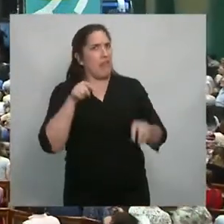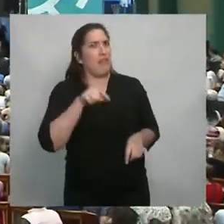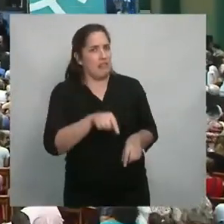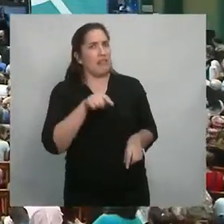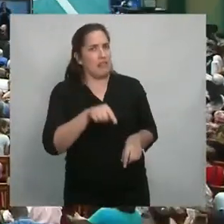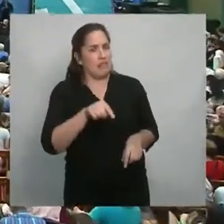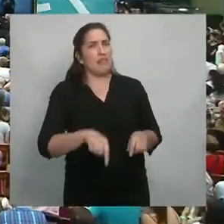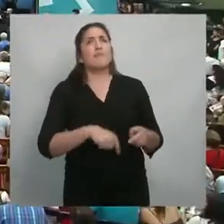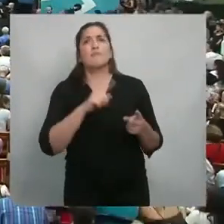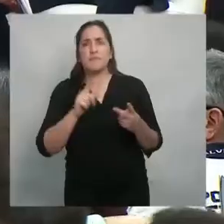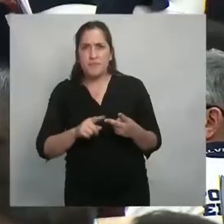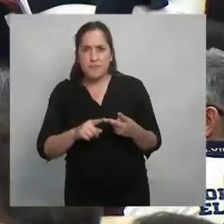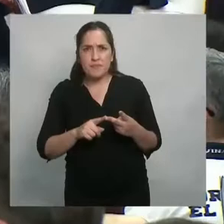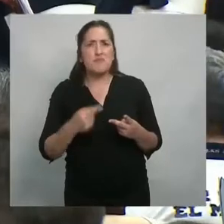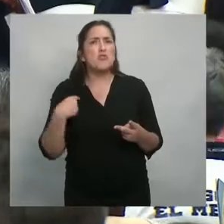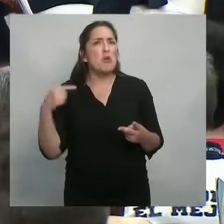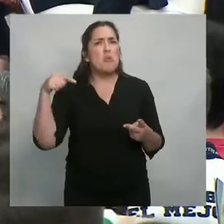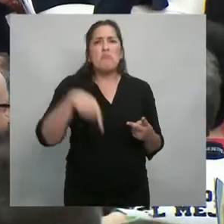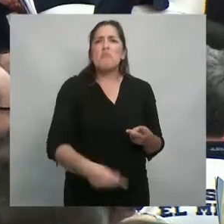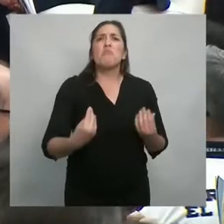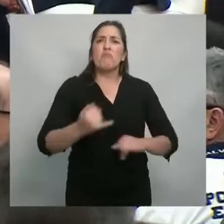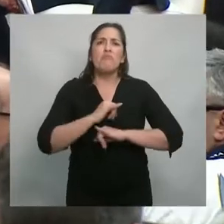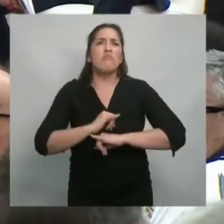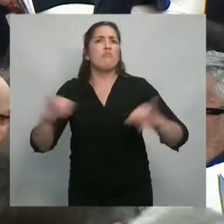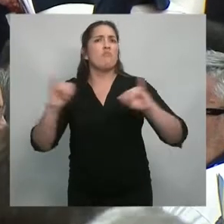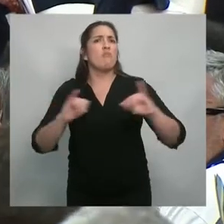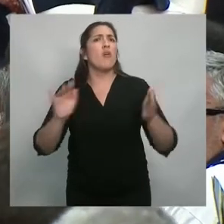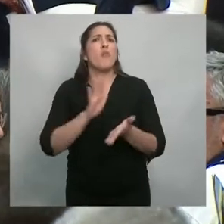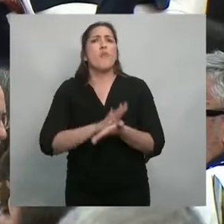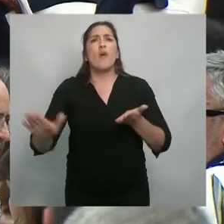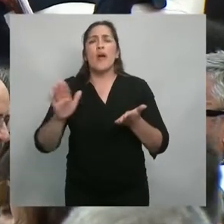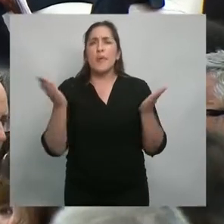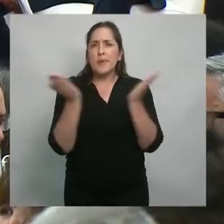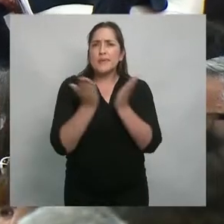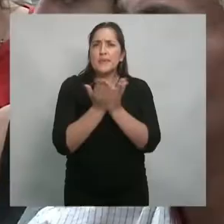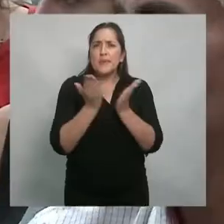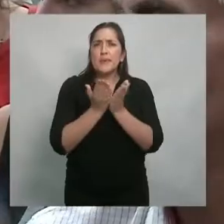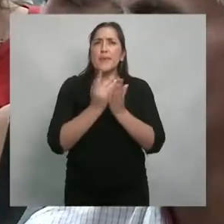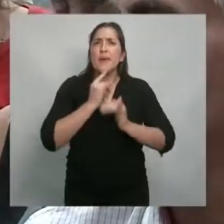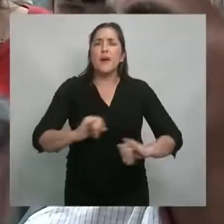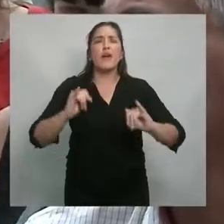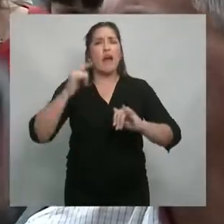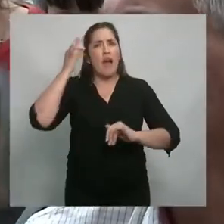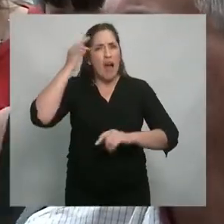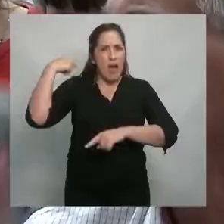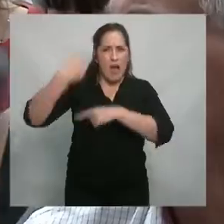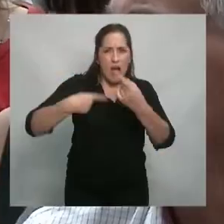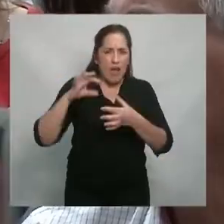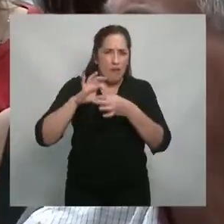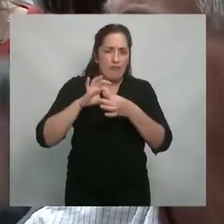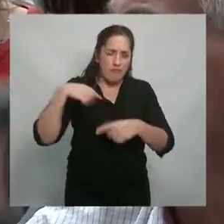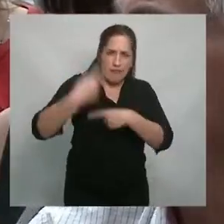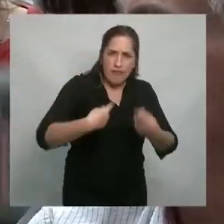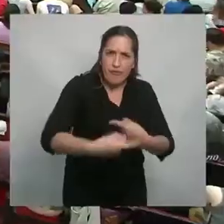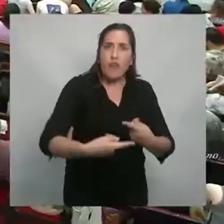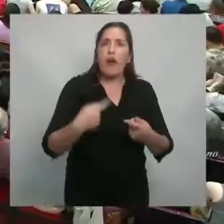que quiero decir, y yo he venido a Claxo a lanzar una nueva especialización de estudios afro-latinoamericanos en colaboración con